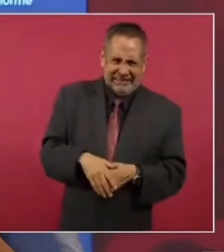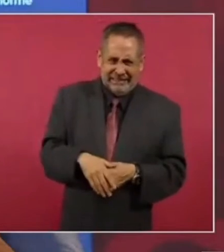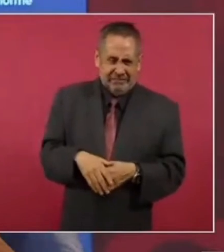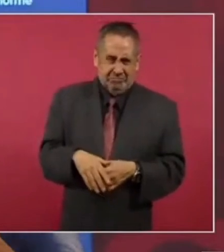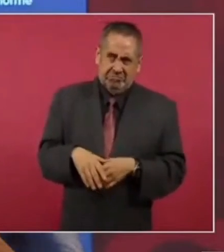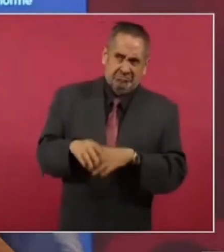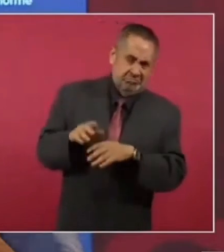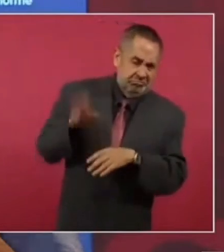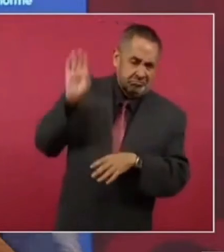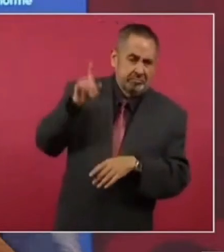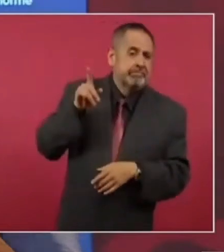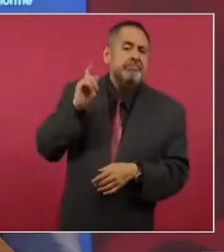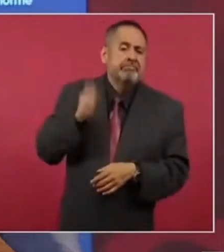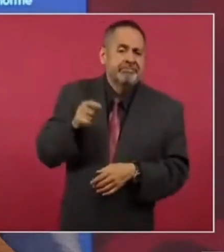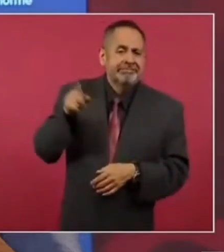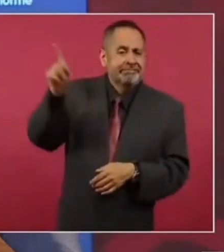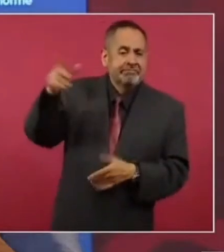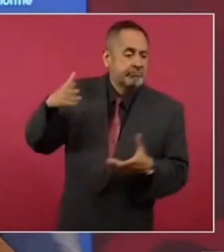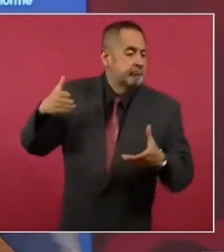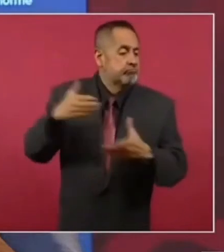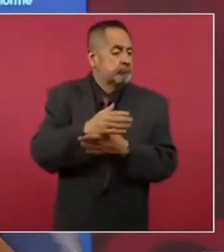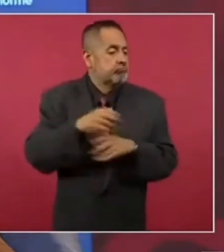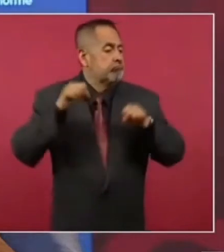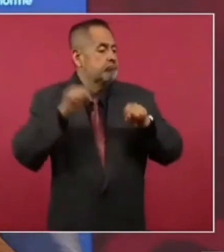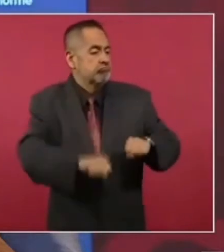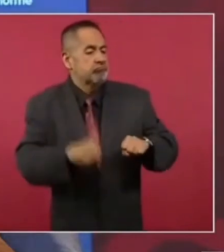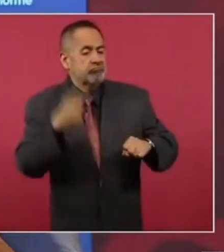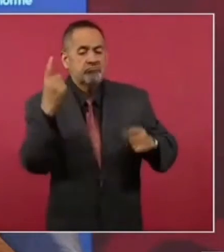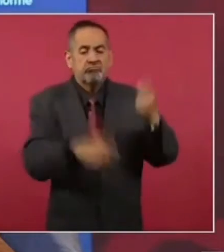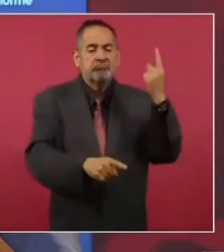Lo que hicieron fue imponerse